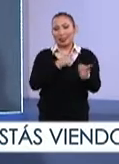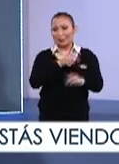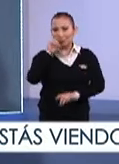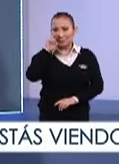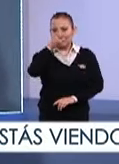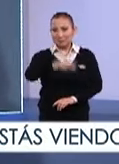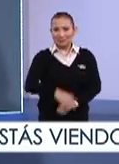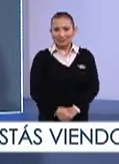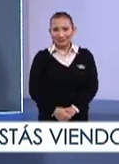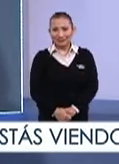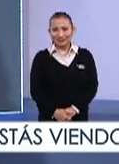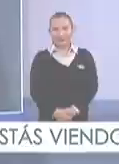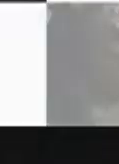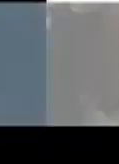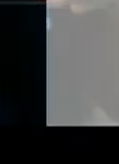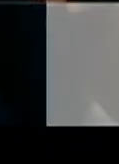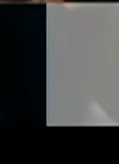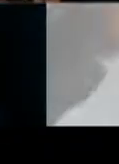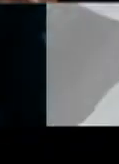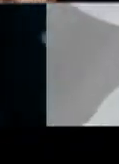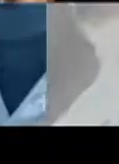perder.